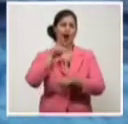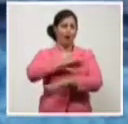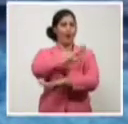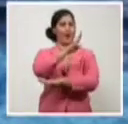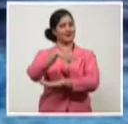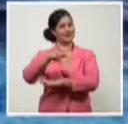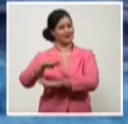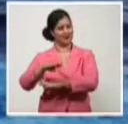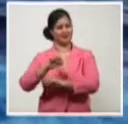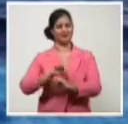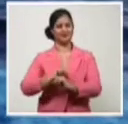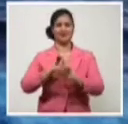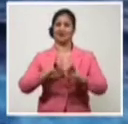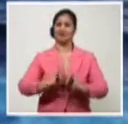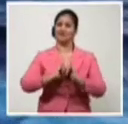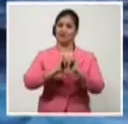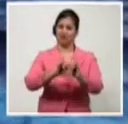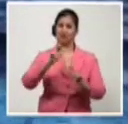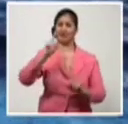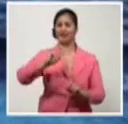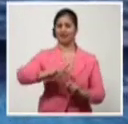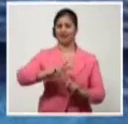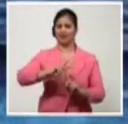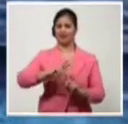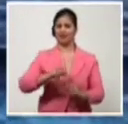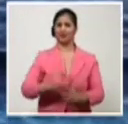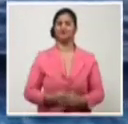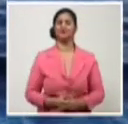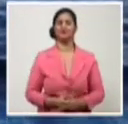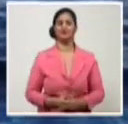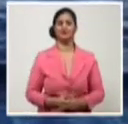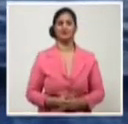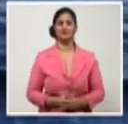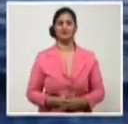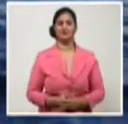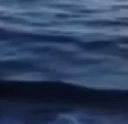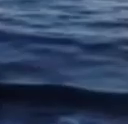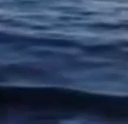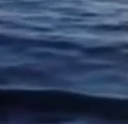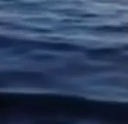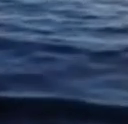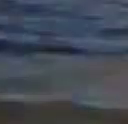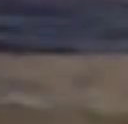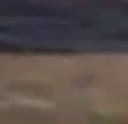Gladys Rubio, Sistema Informativo de la Televisión Cubana.